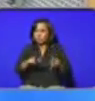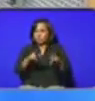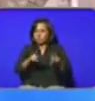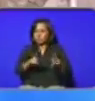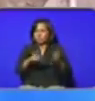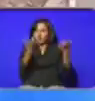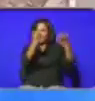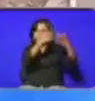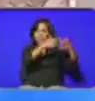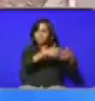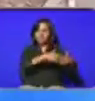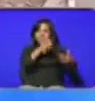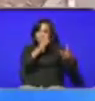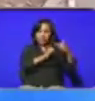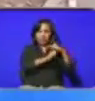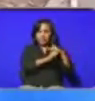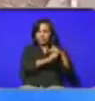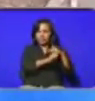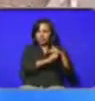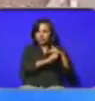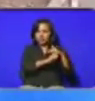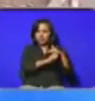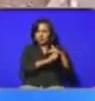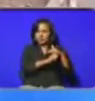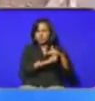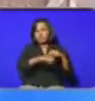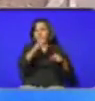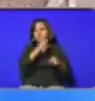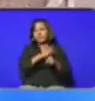privado, fundamentalmente empleadores,